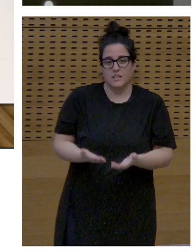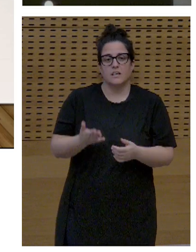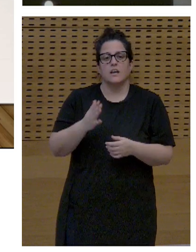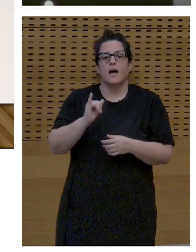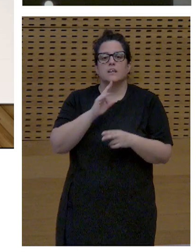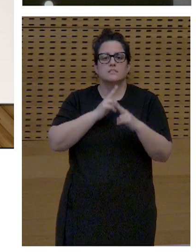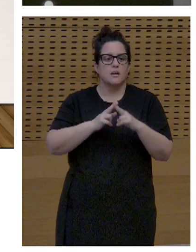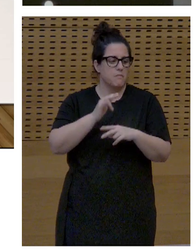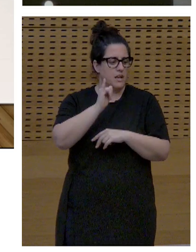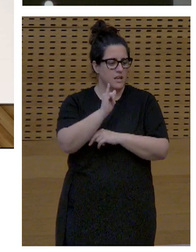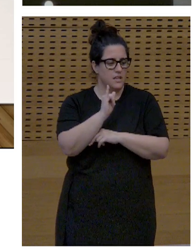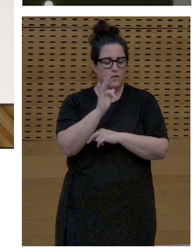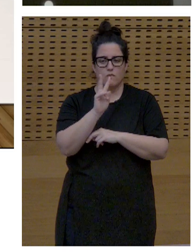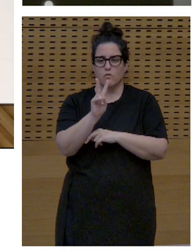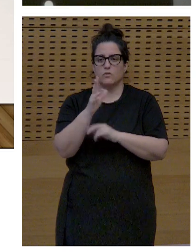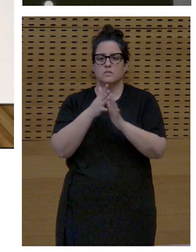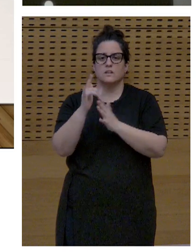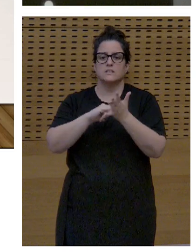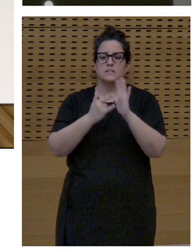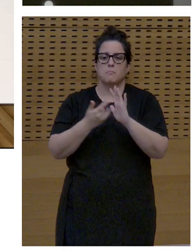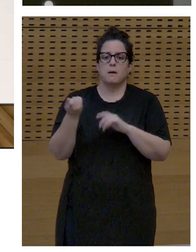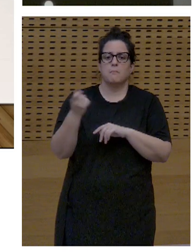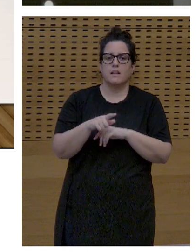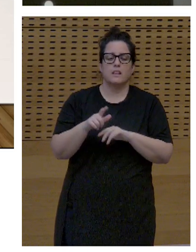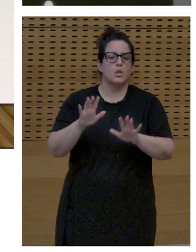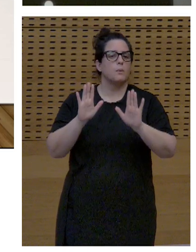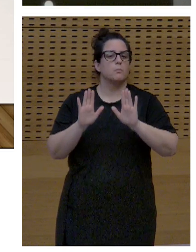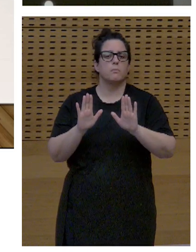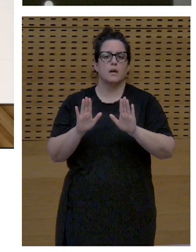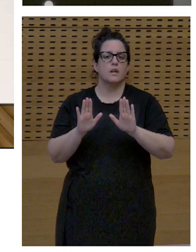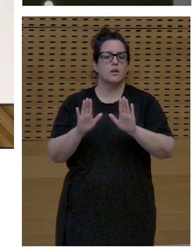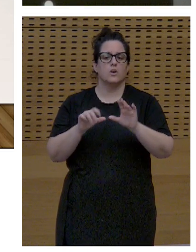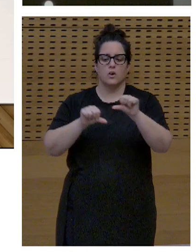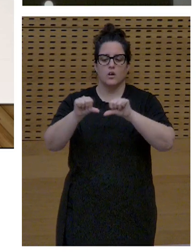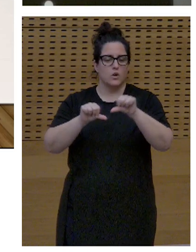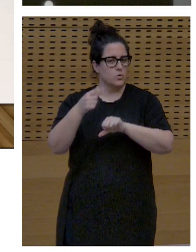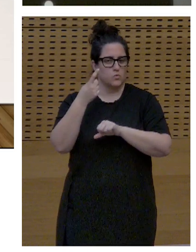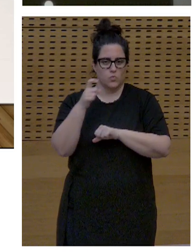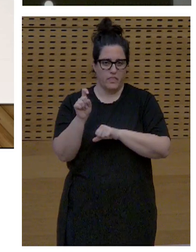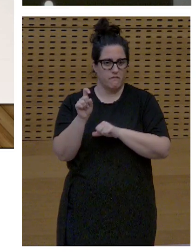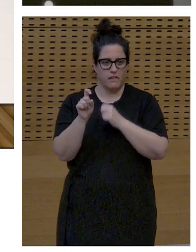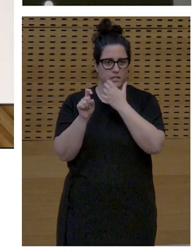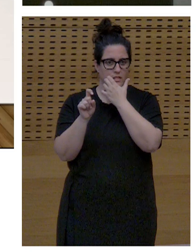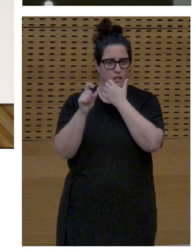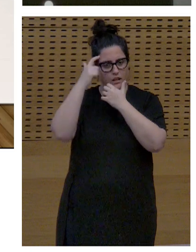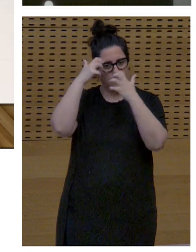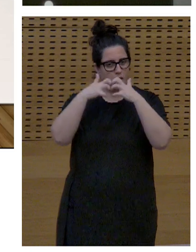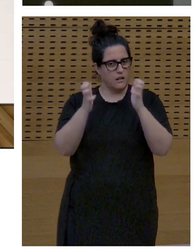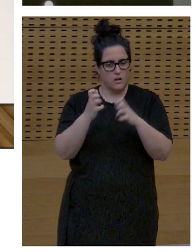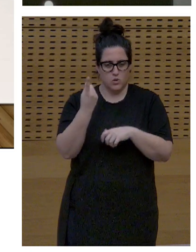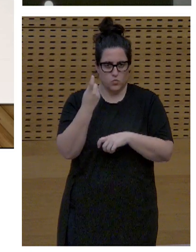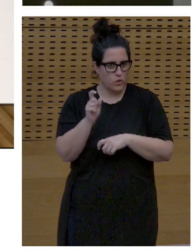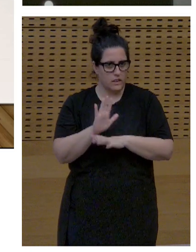sistema parecido, pero que no hay que hacer incisión, no hay que abrir el cráneo, se